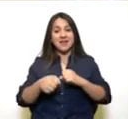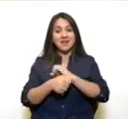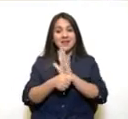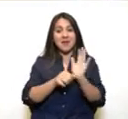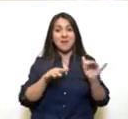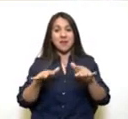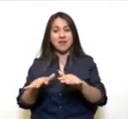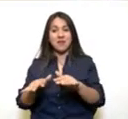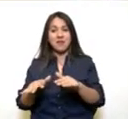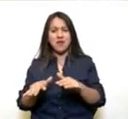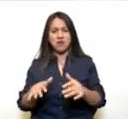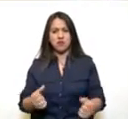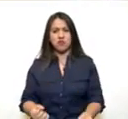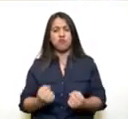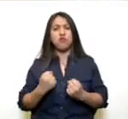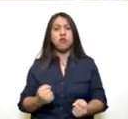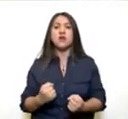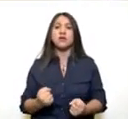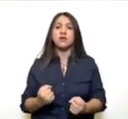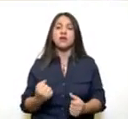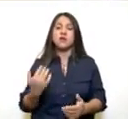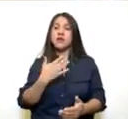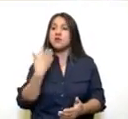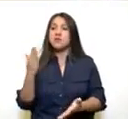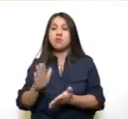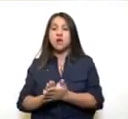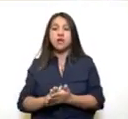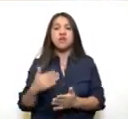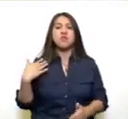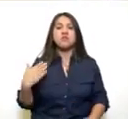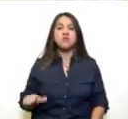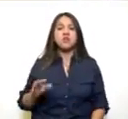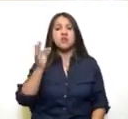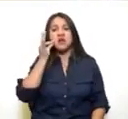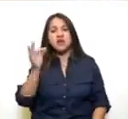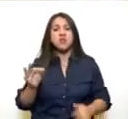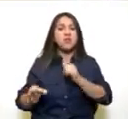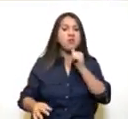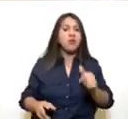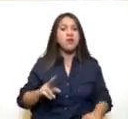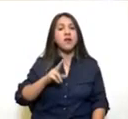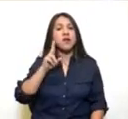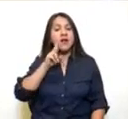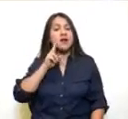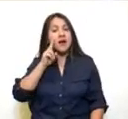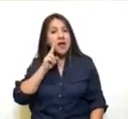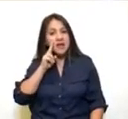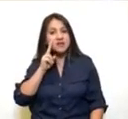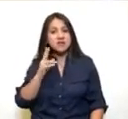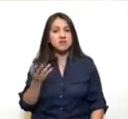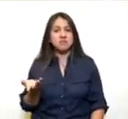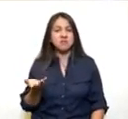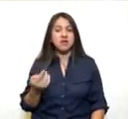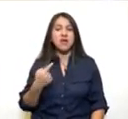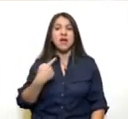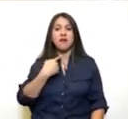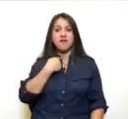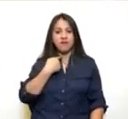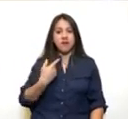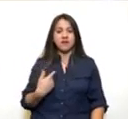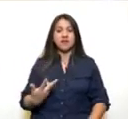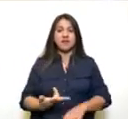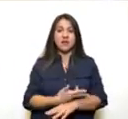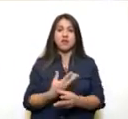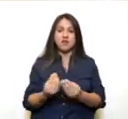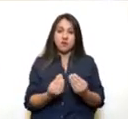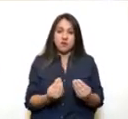es letal y no mira a colores raza te afecta solamente sin